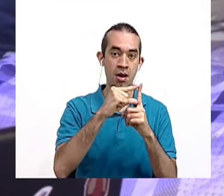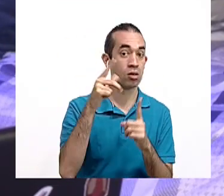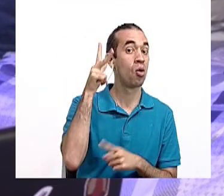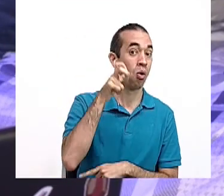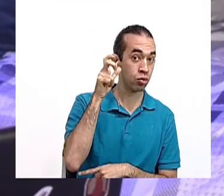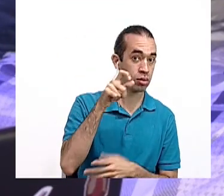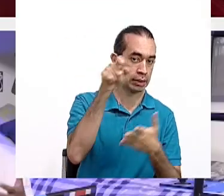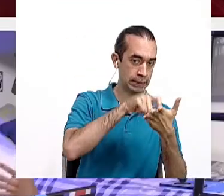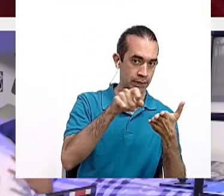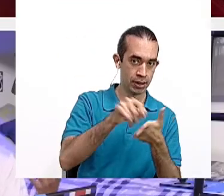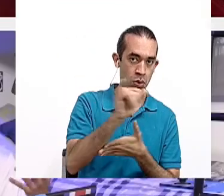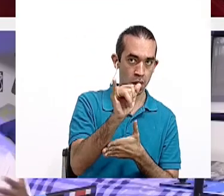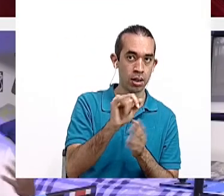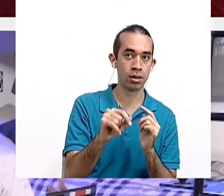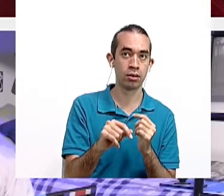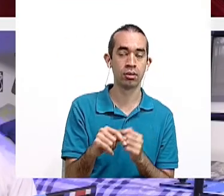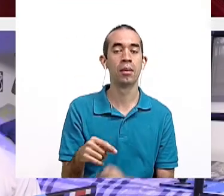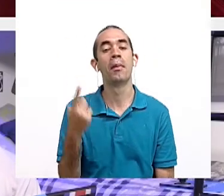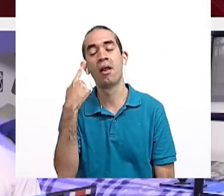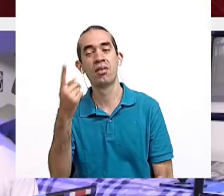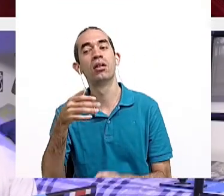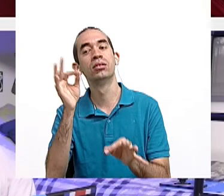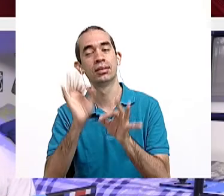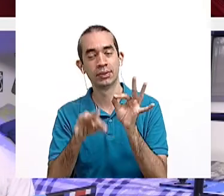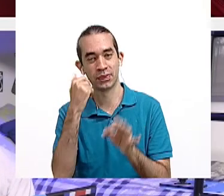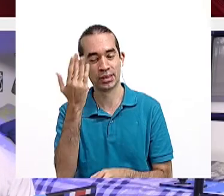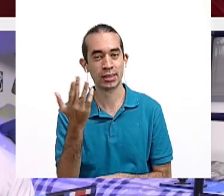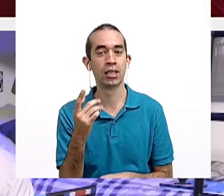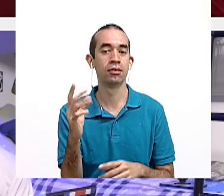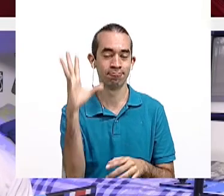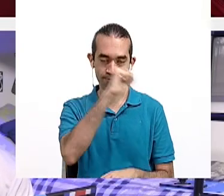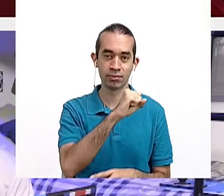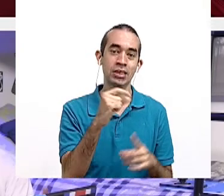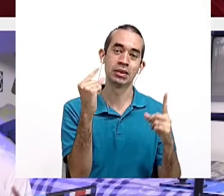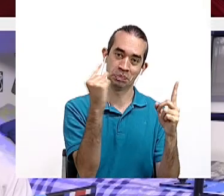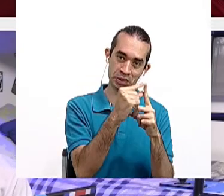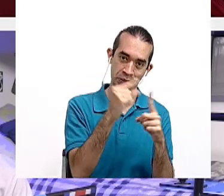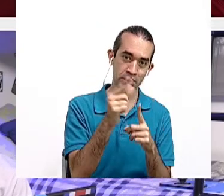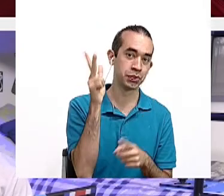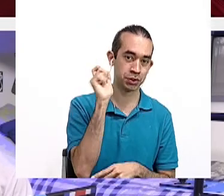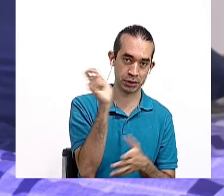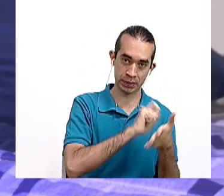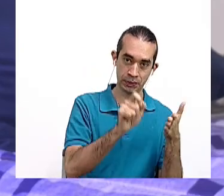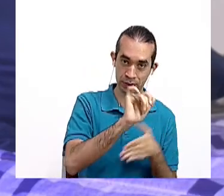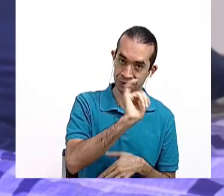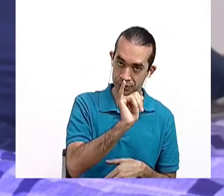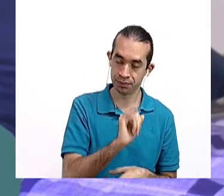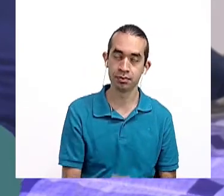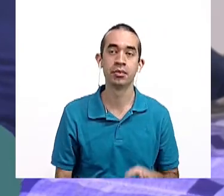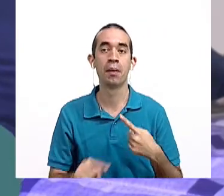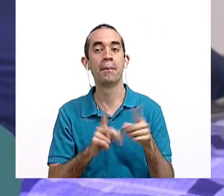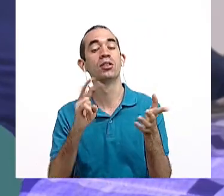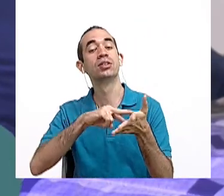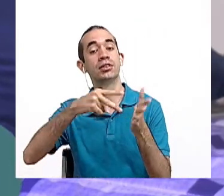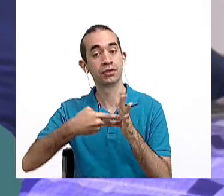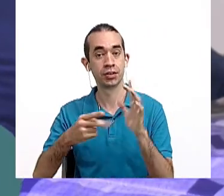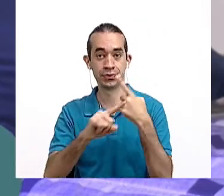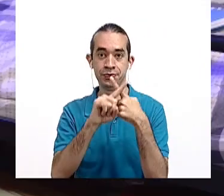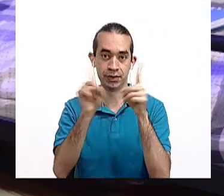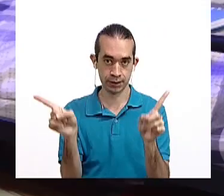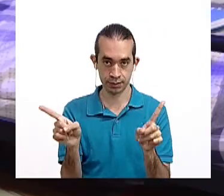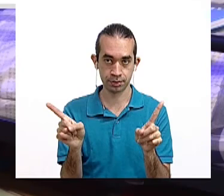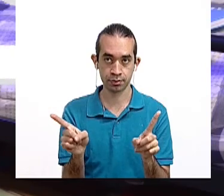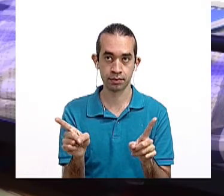o se escriben igual, para que vean lo sencillo que es distinguir las palabras que se escuchan o se escriben igual, pero que tienen significados